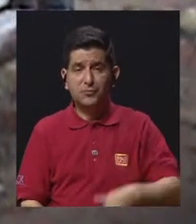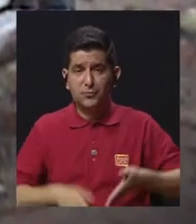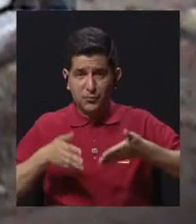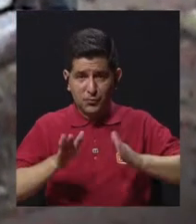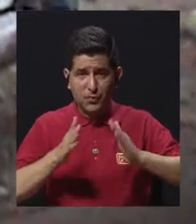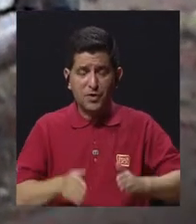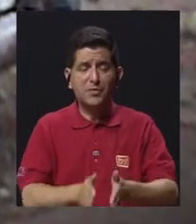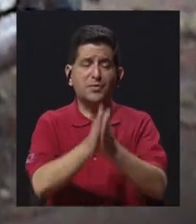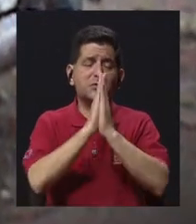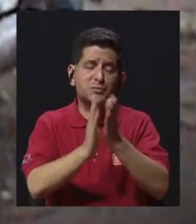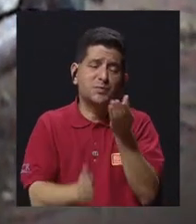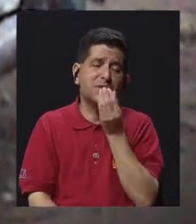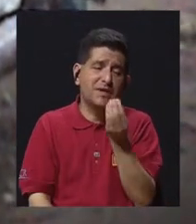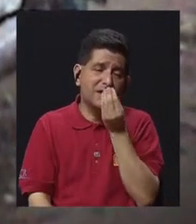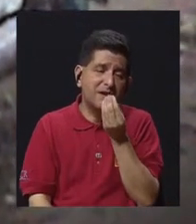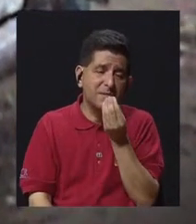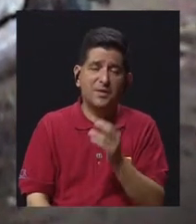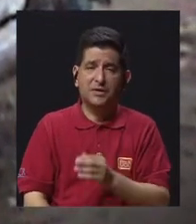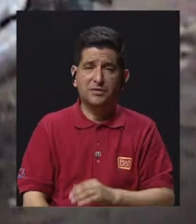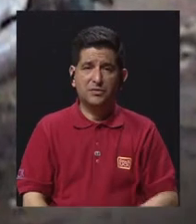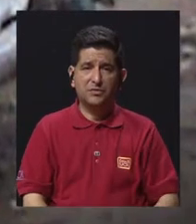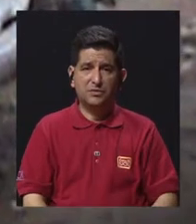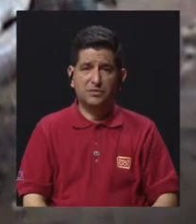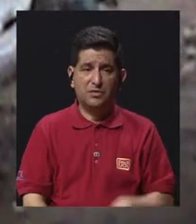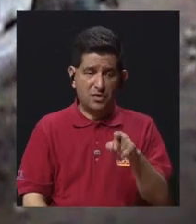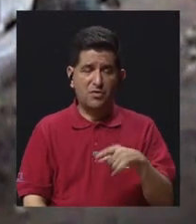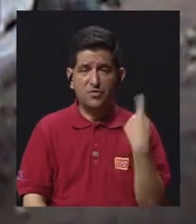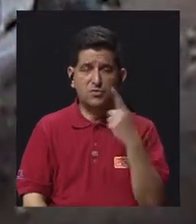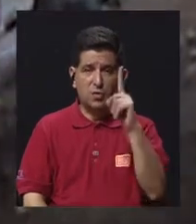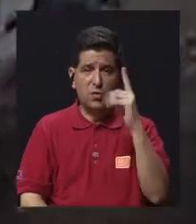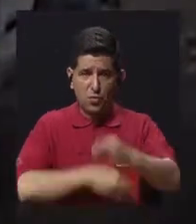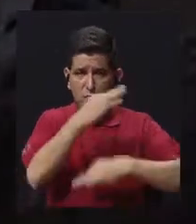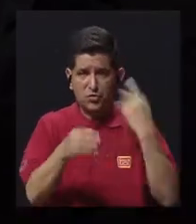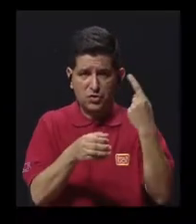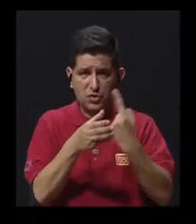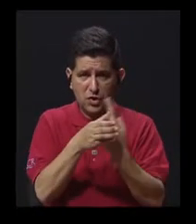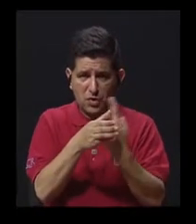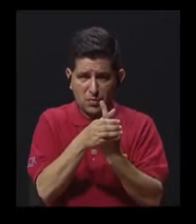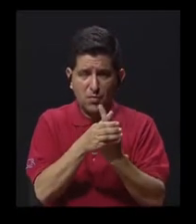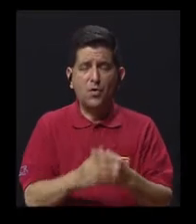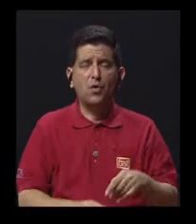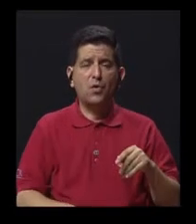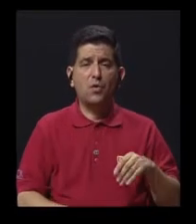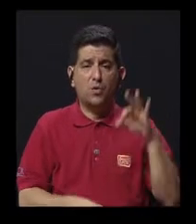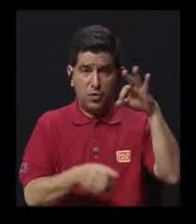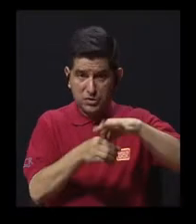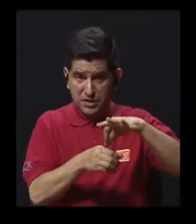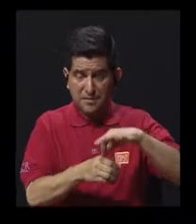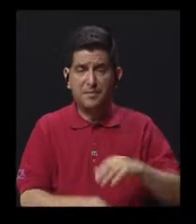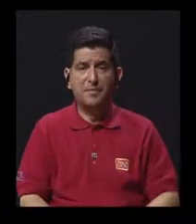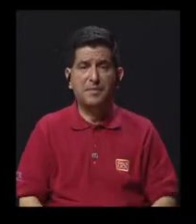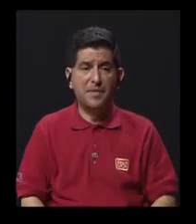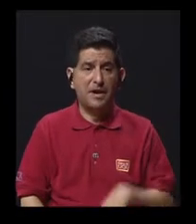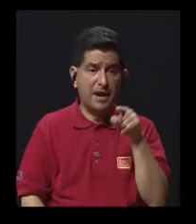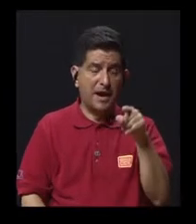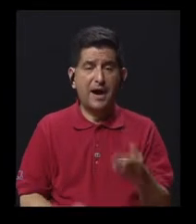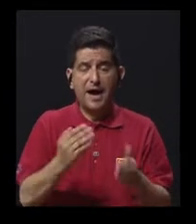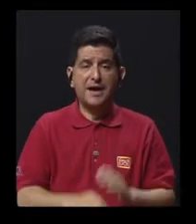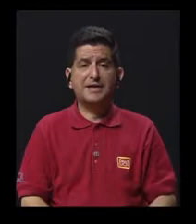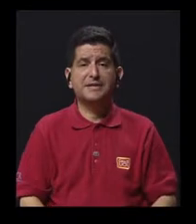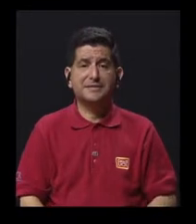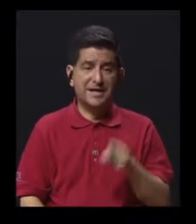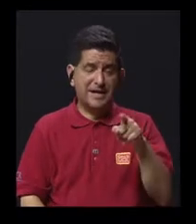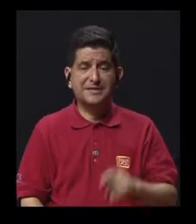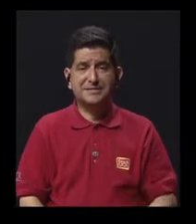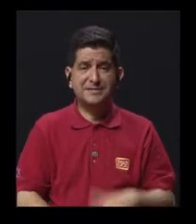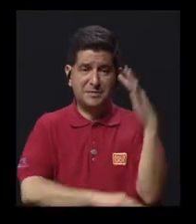nos vengan a pedir alimento, con esto del monocultivo, les vamos a picar una cabeza de palma y les vamos a